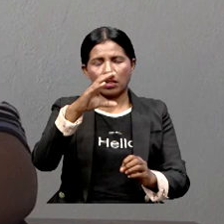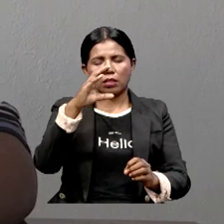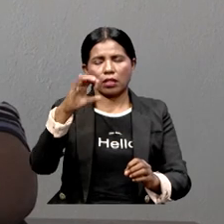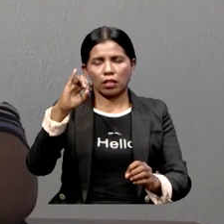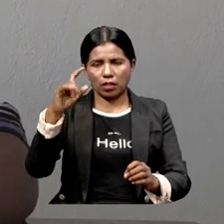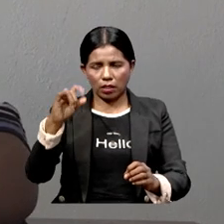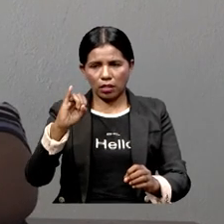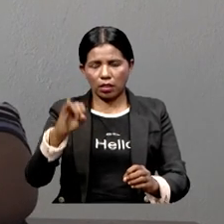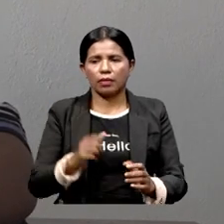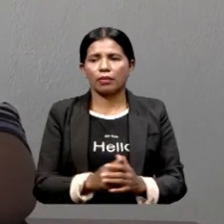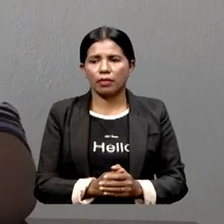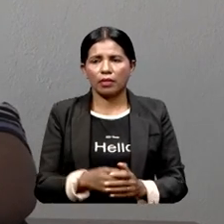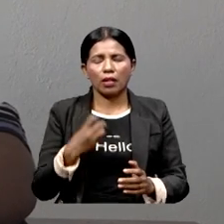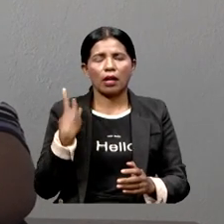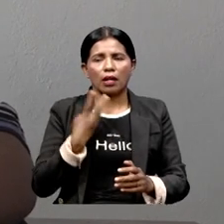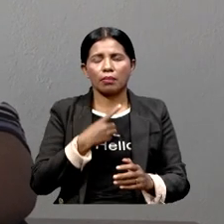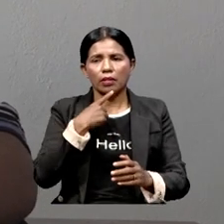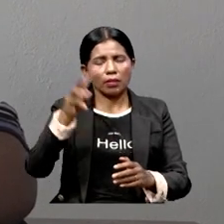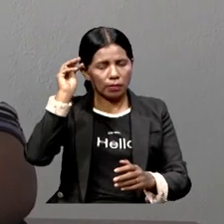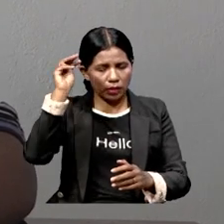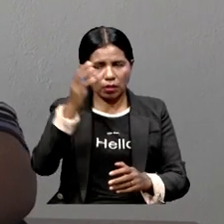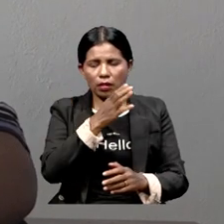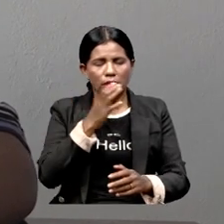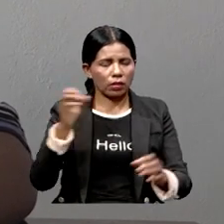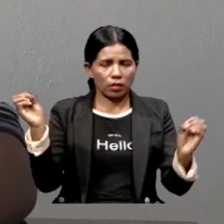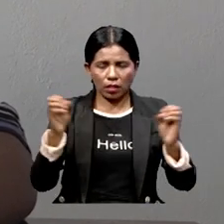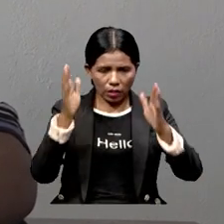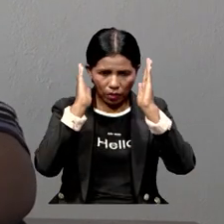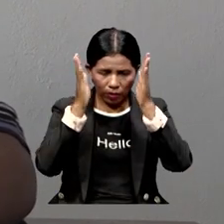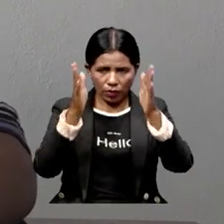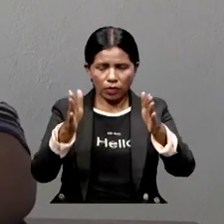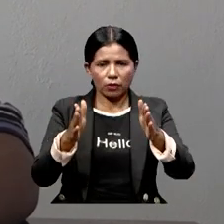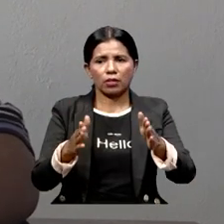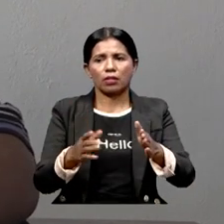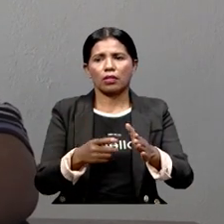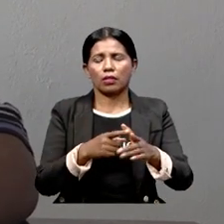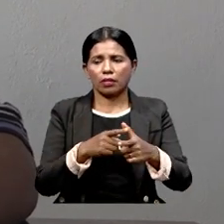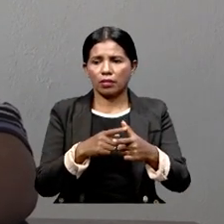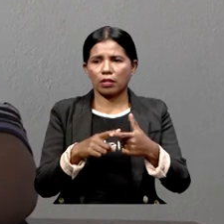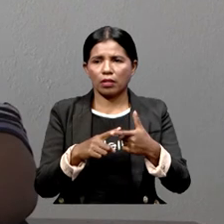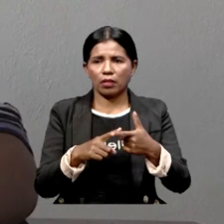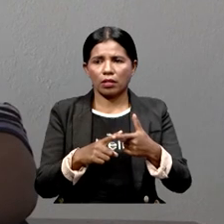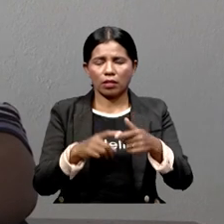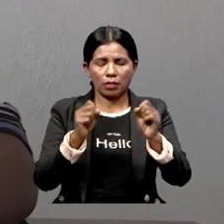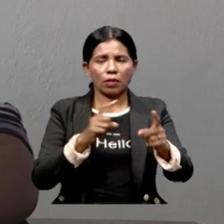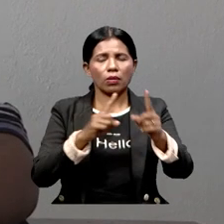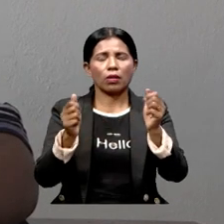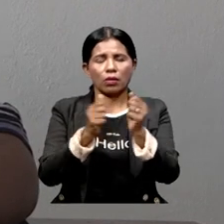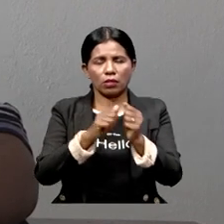Nebe Matet Cata, si el Ministerio de Agricultura, la serie de Dani, a tu escuela